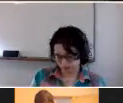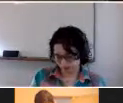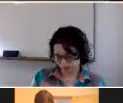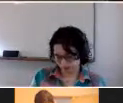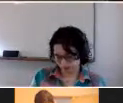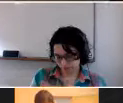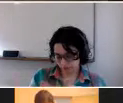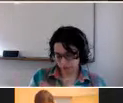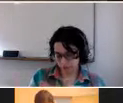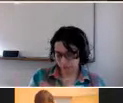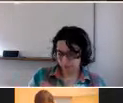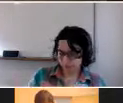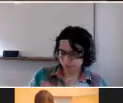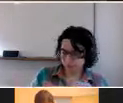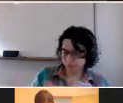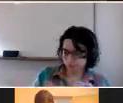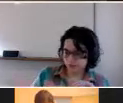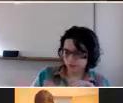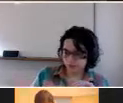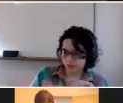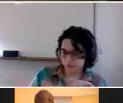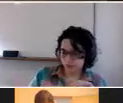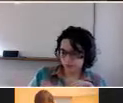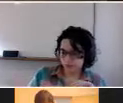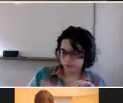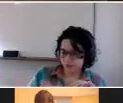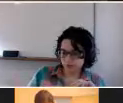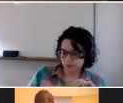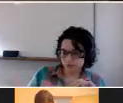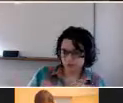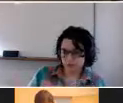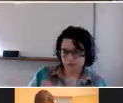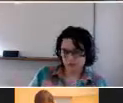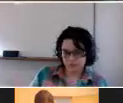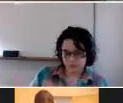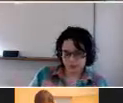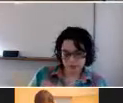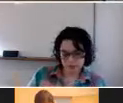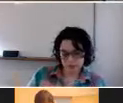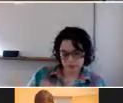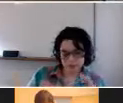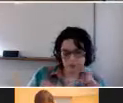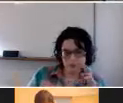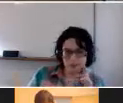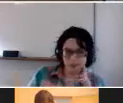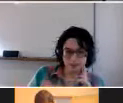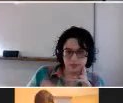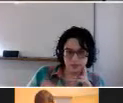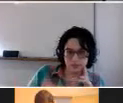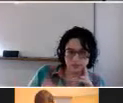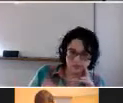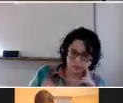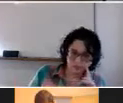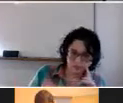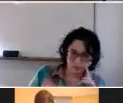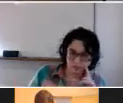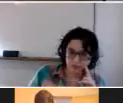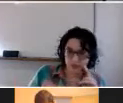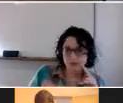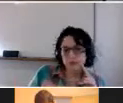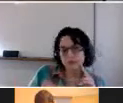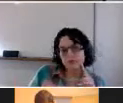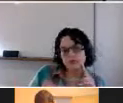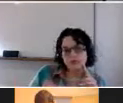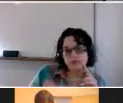No, porque no estaría unido. Perfecto, no se van a generar porque no están unidos. Entonces, hay algo que tiene que reemplazar este efecto. O sea,